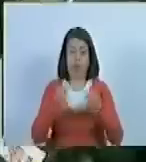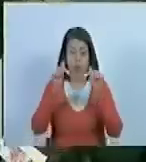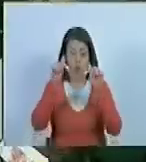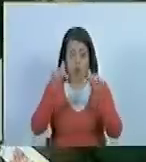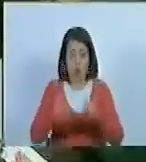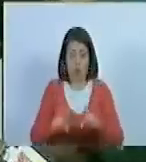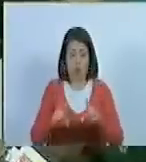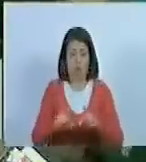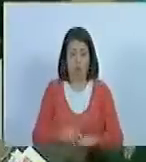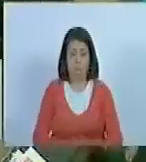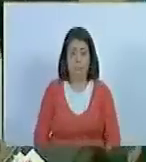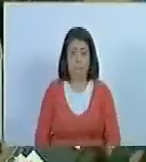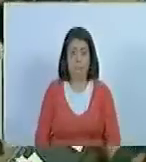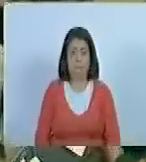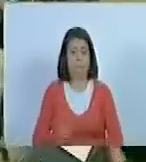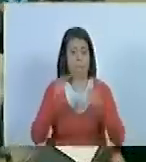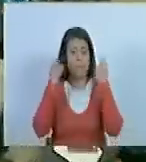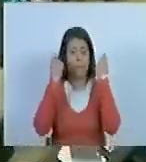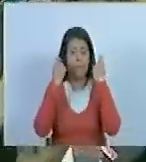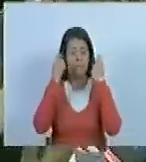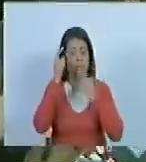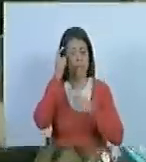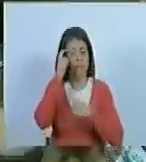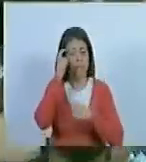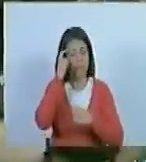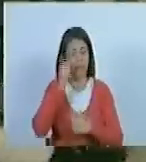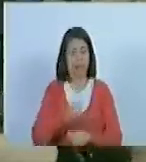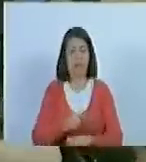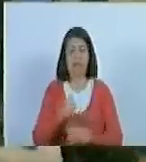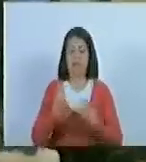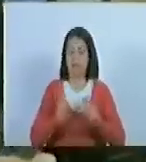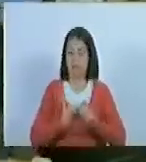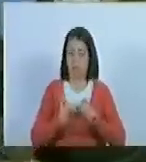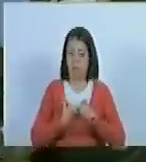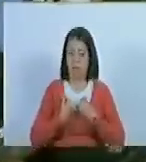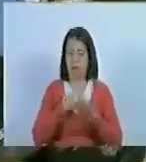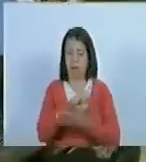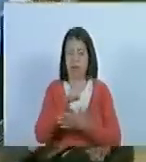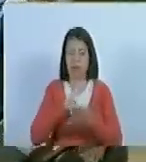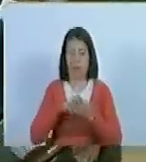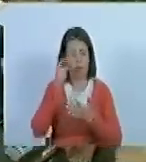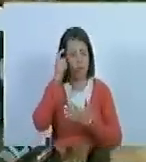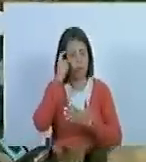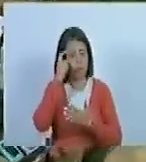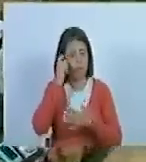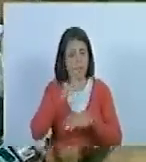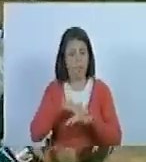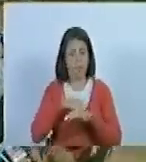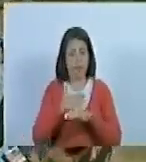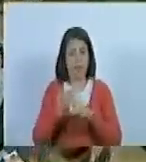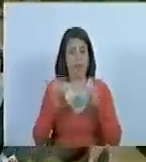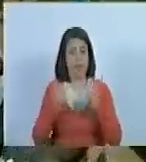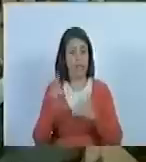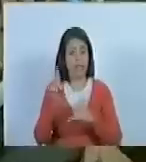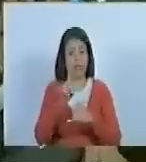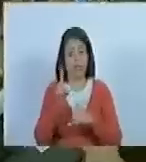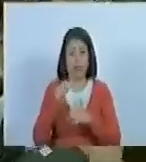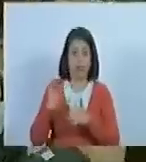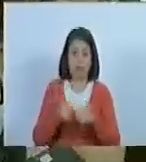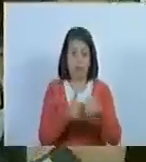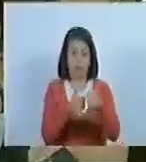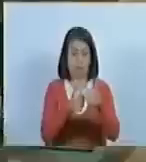hoy están celebrando su día, están viviendo a plenitud su día, porque ya no son